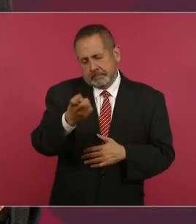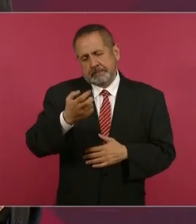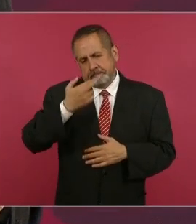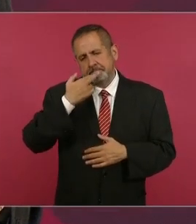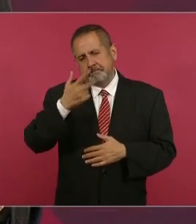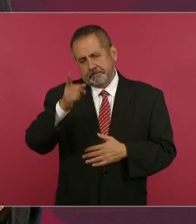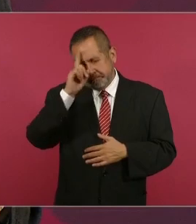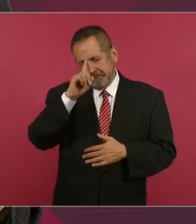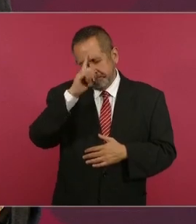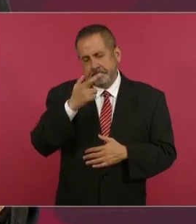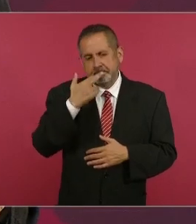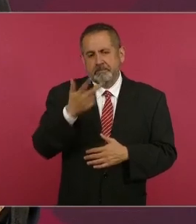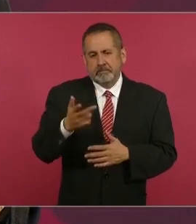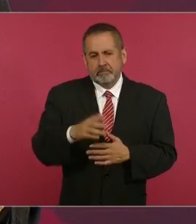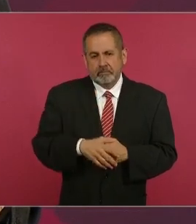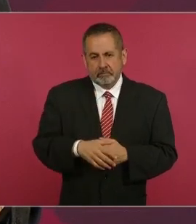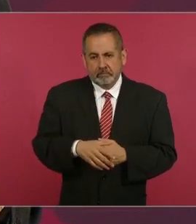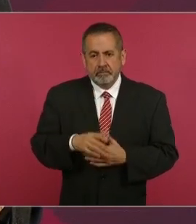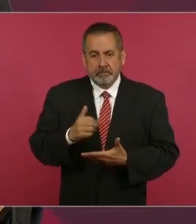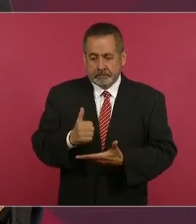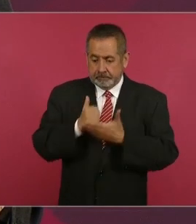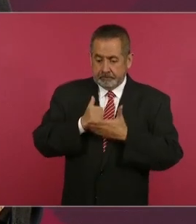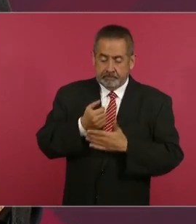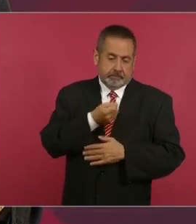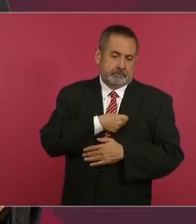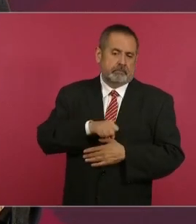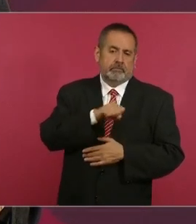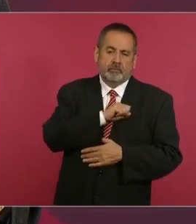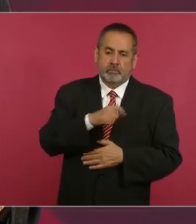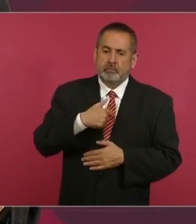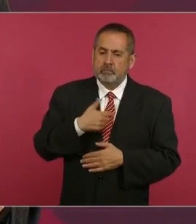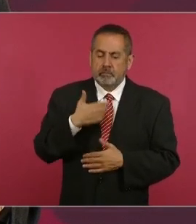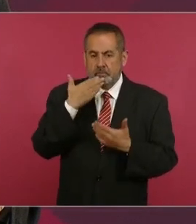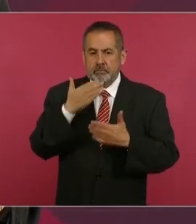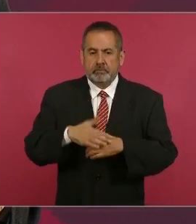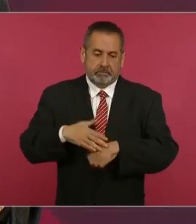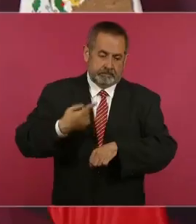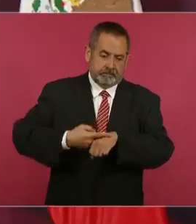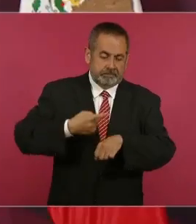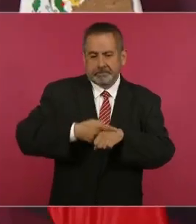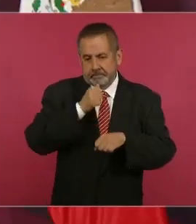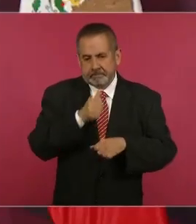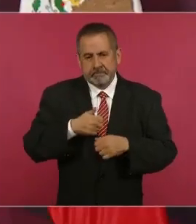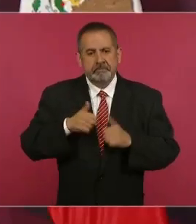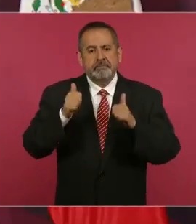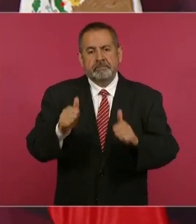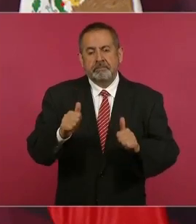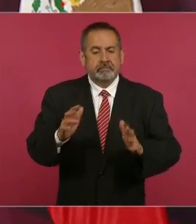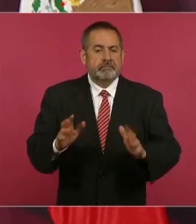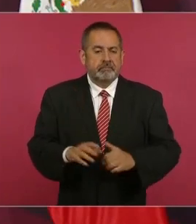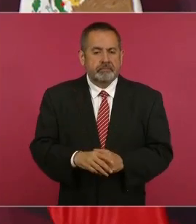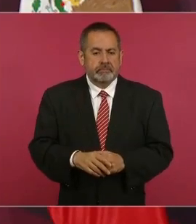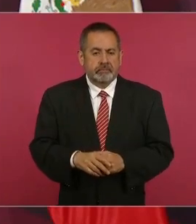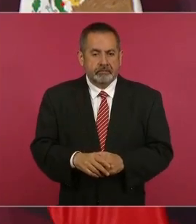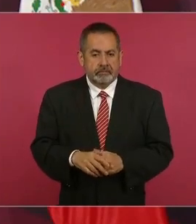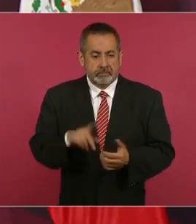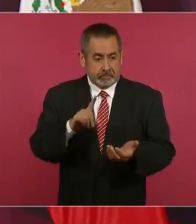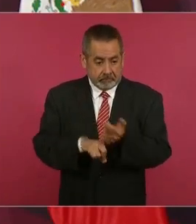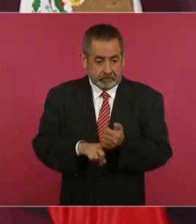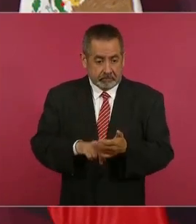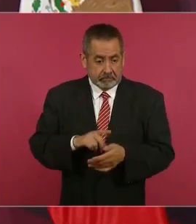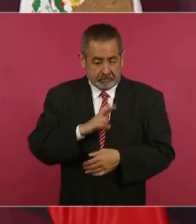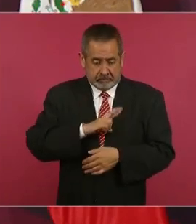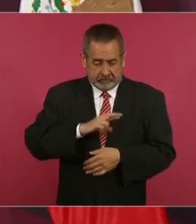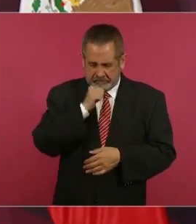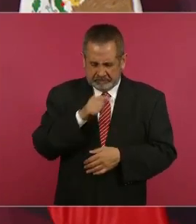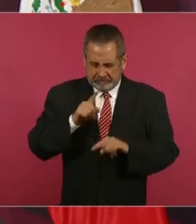mejor. Eso también ayuda a la salud mucho. No se enferma uno cuando tiene uno esa